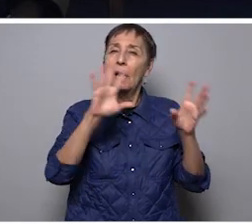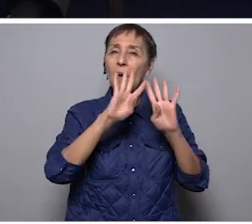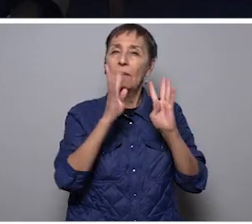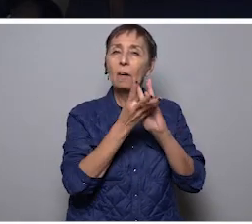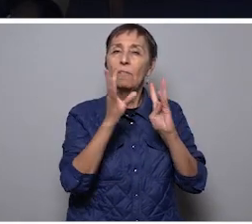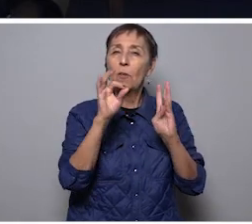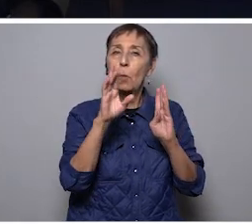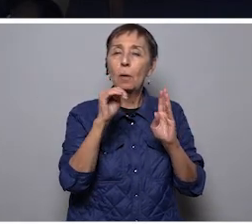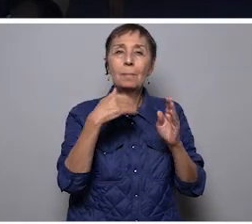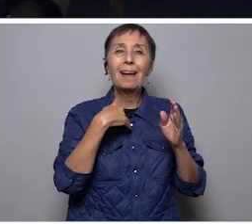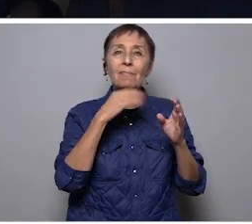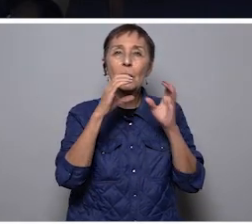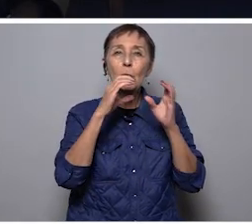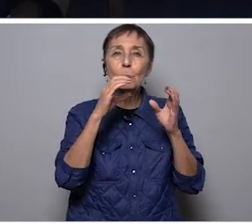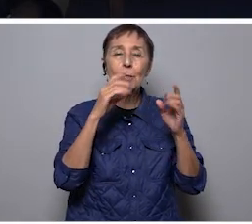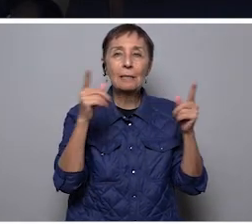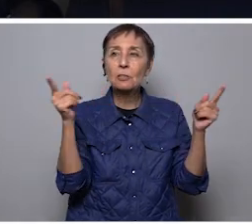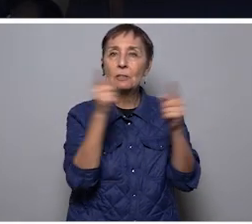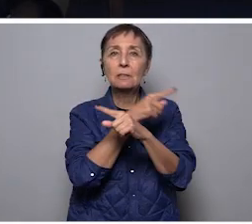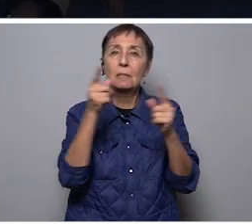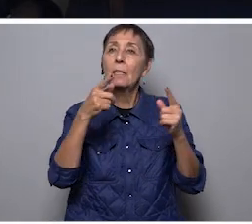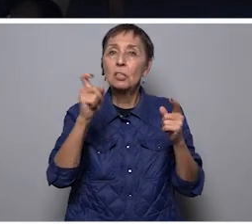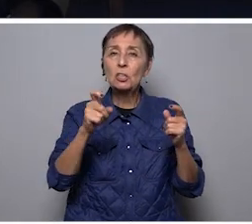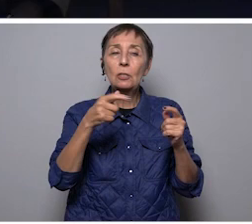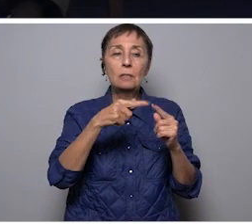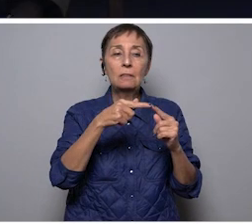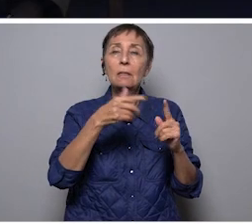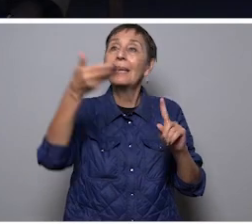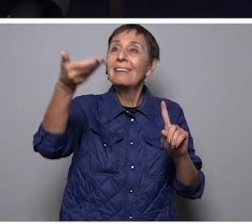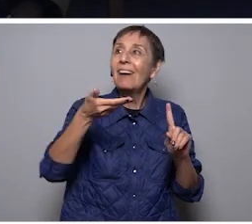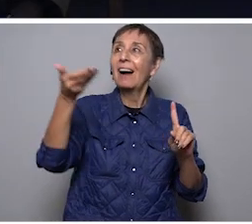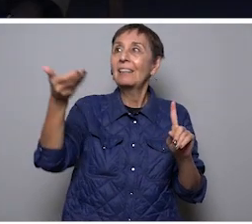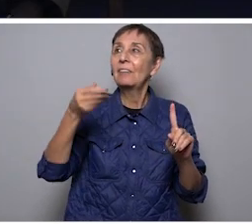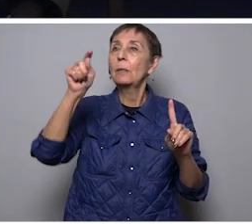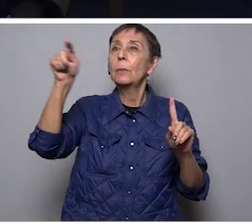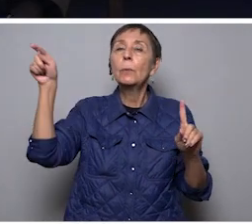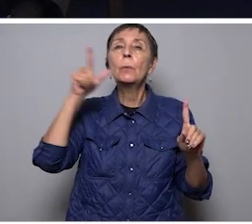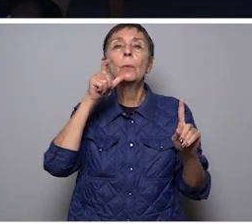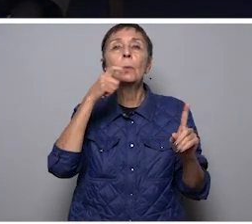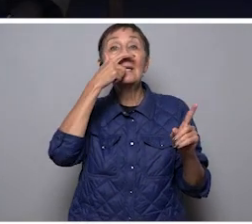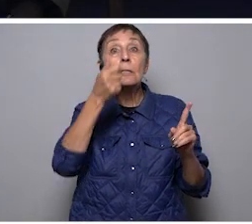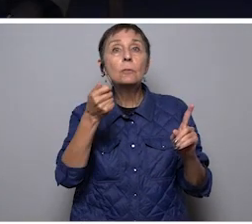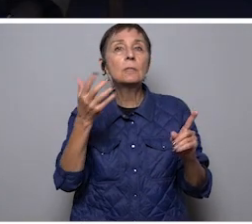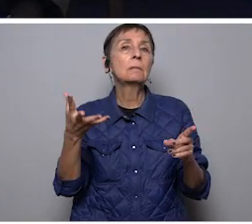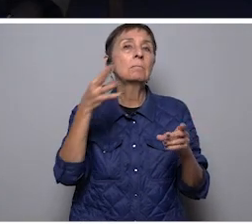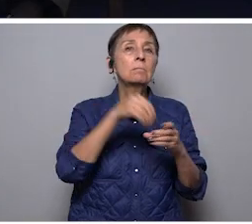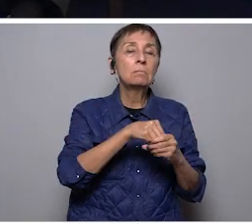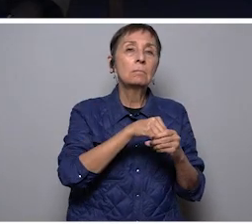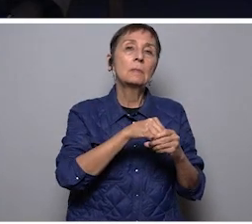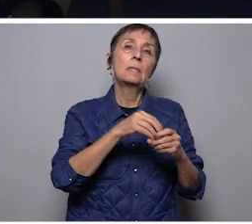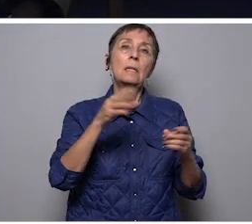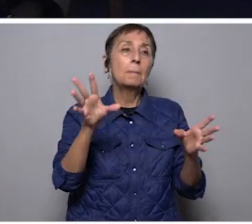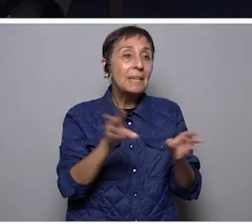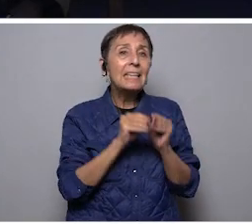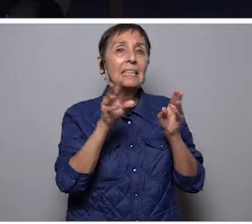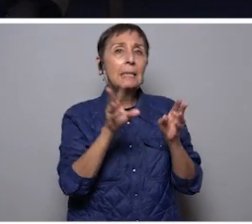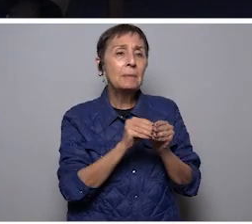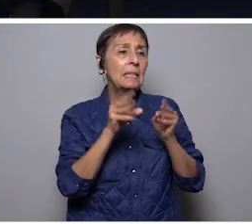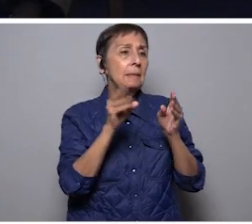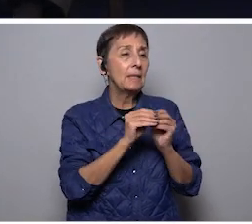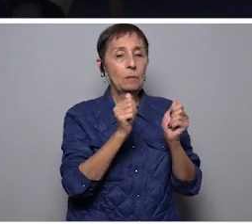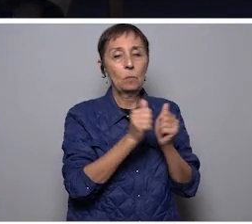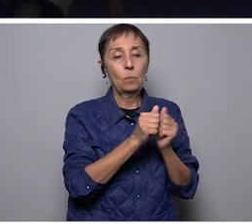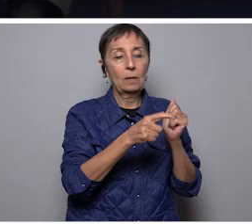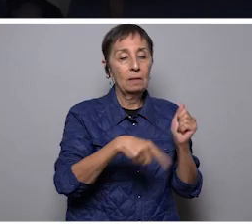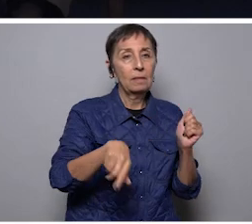invitar a a personas que estén interesadas y que participen en en reuniones específicas con con grupos amplios porque ustedes